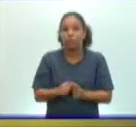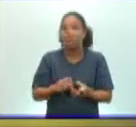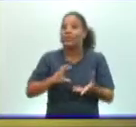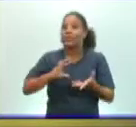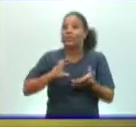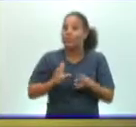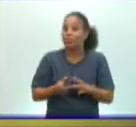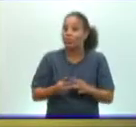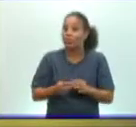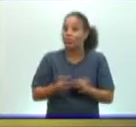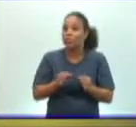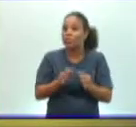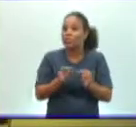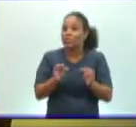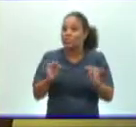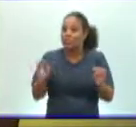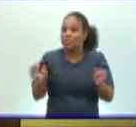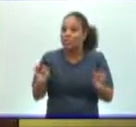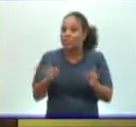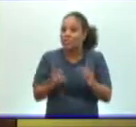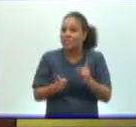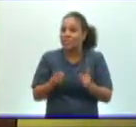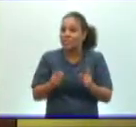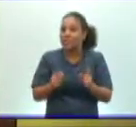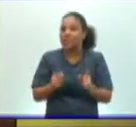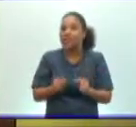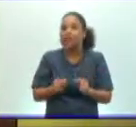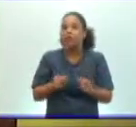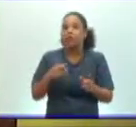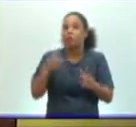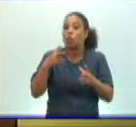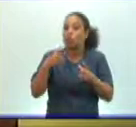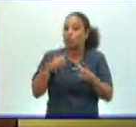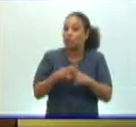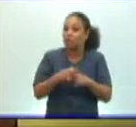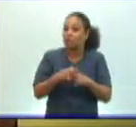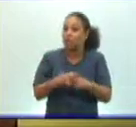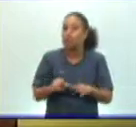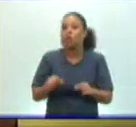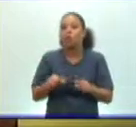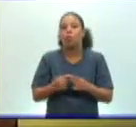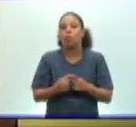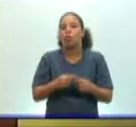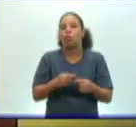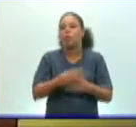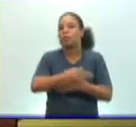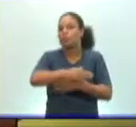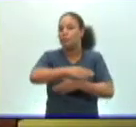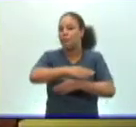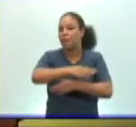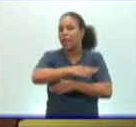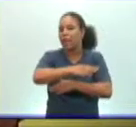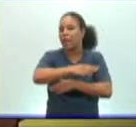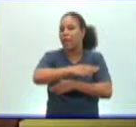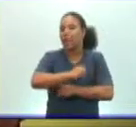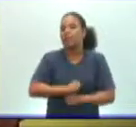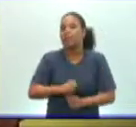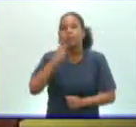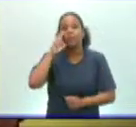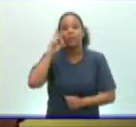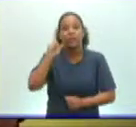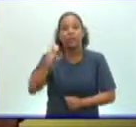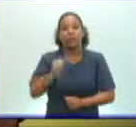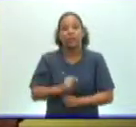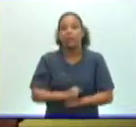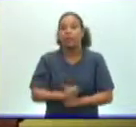formen semirrectas de origen común, cortados por rectas paralelas. Fíjense bien que